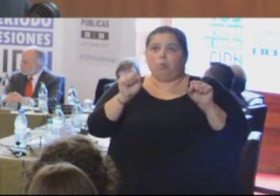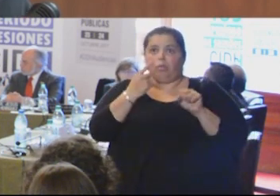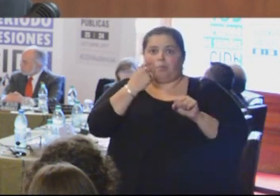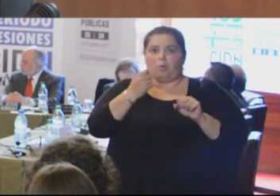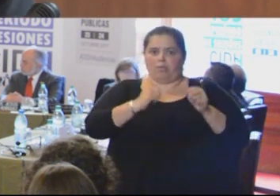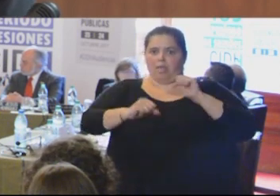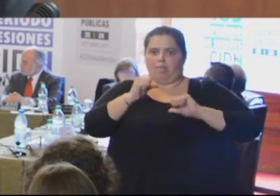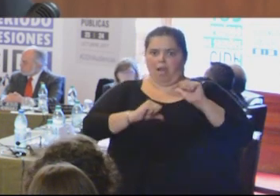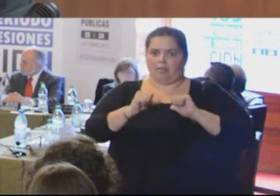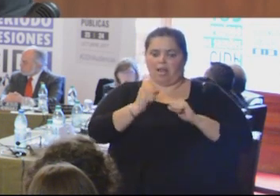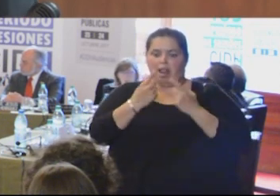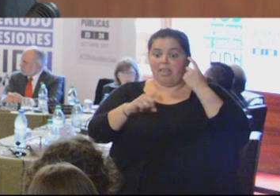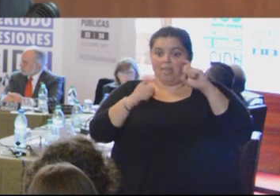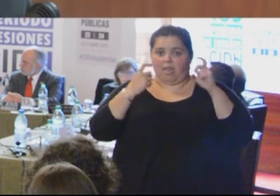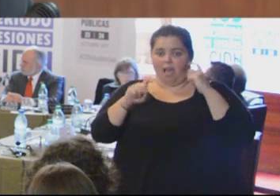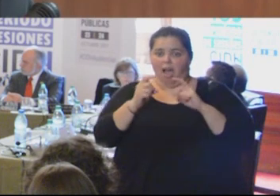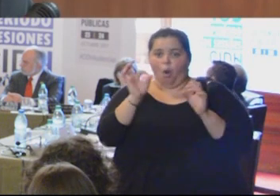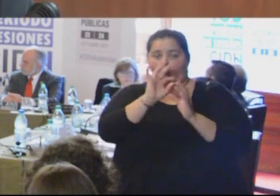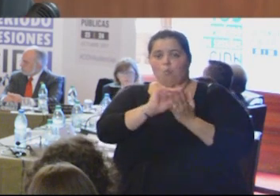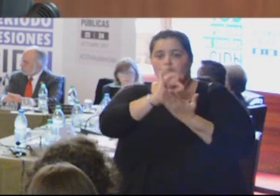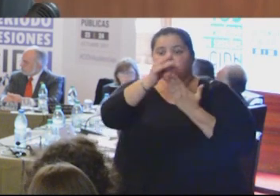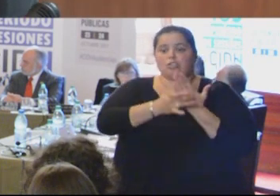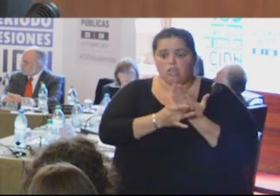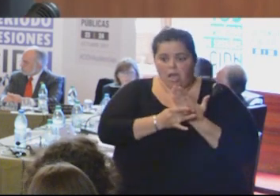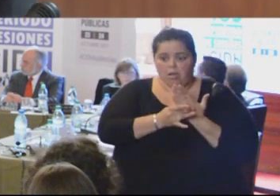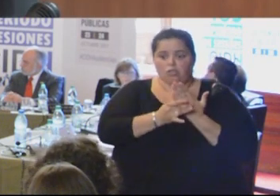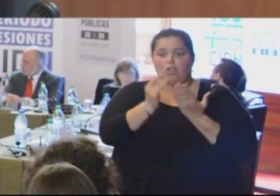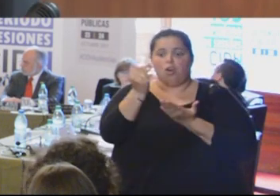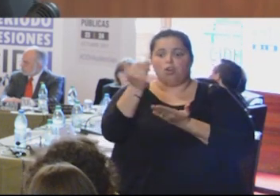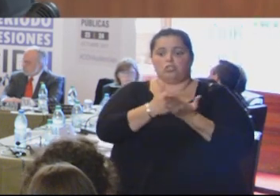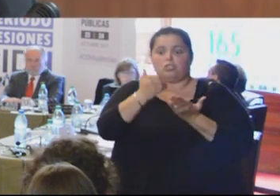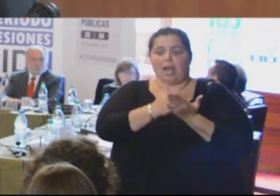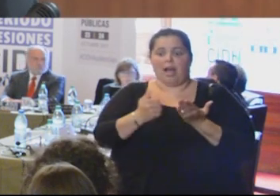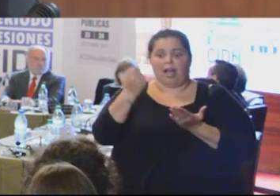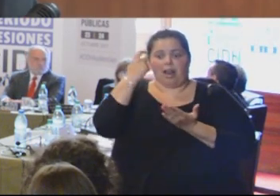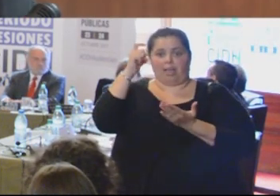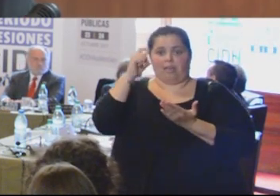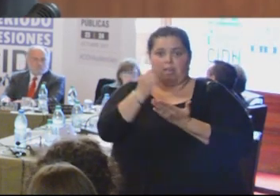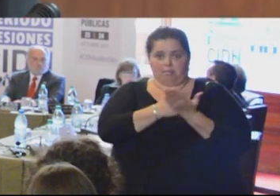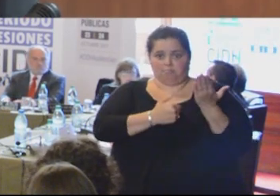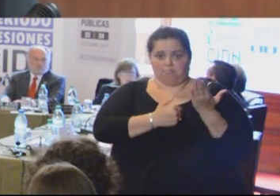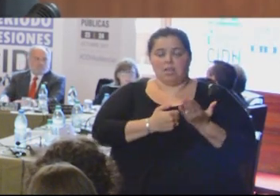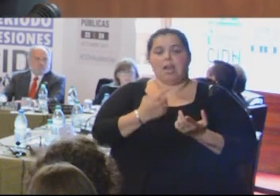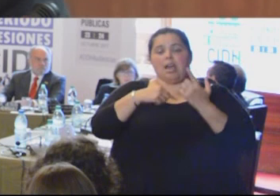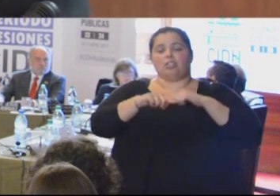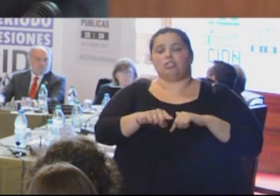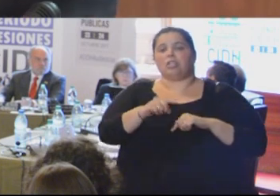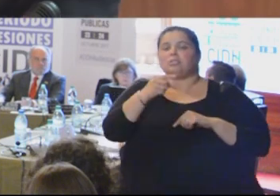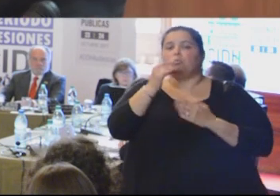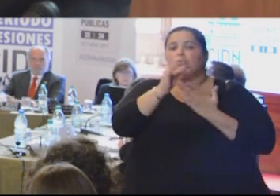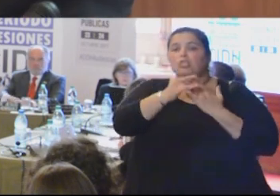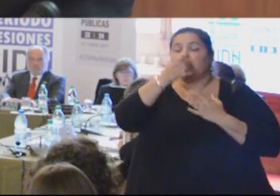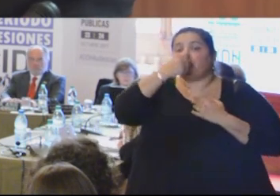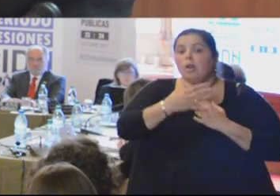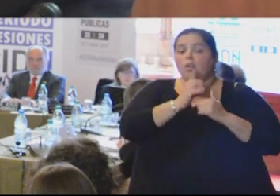a una idea un proyecto tan novedoso tan bueno positivo que abre perspectivas